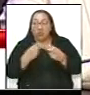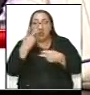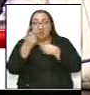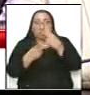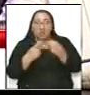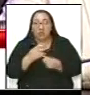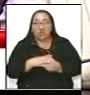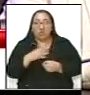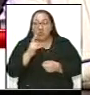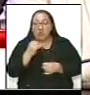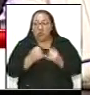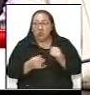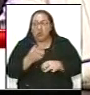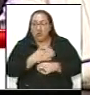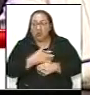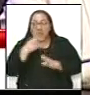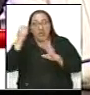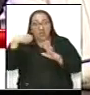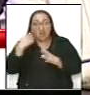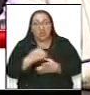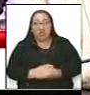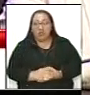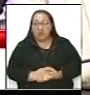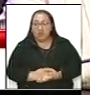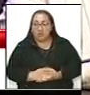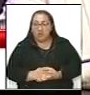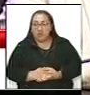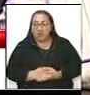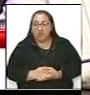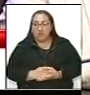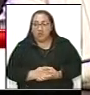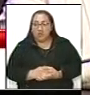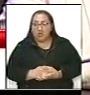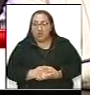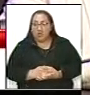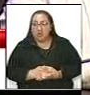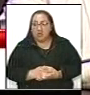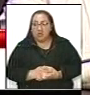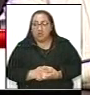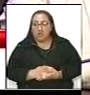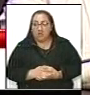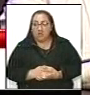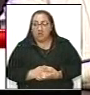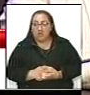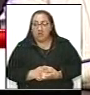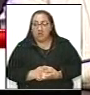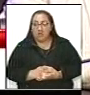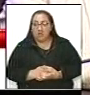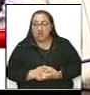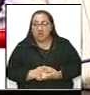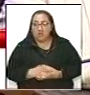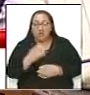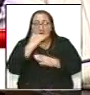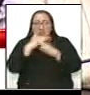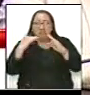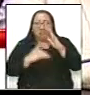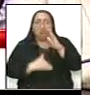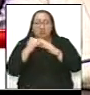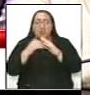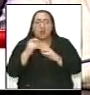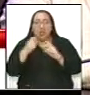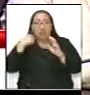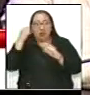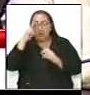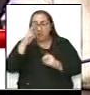visitar últimamente el cine y han visto alguna película. Yo les voy a dar acá el top de las películas